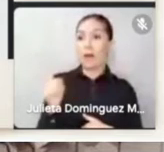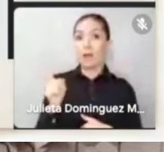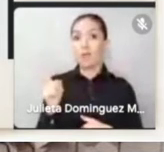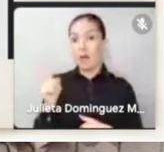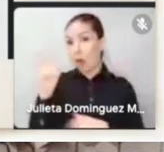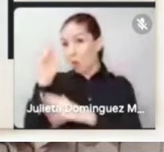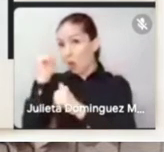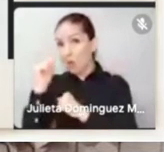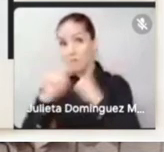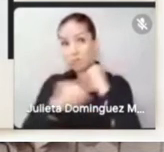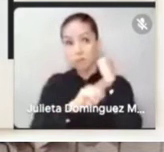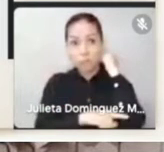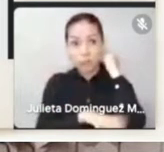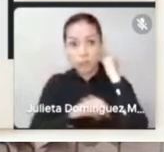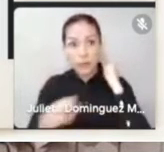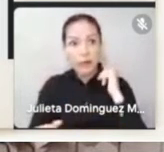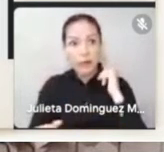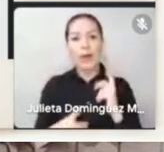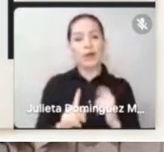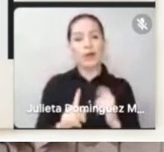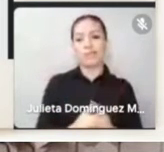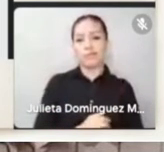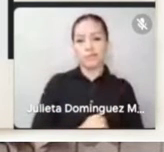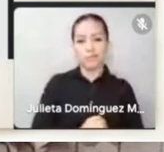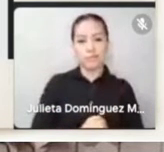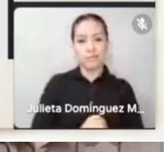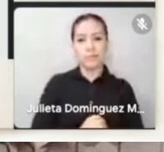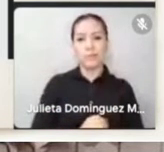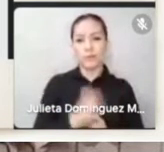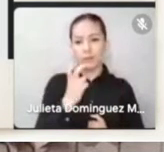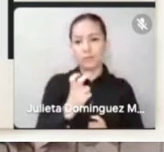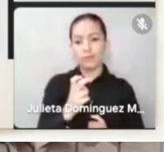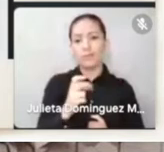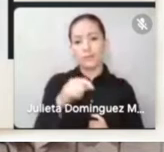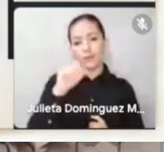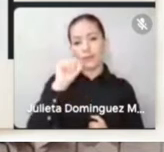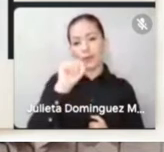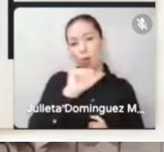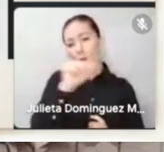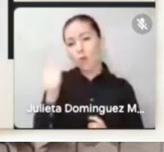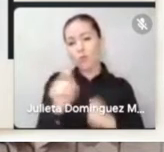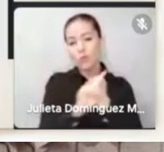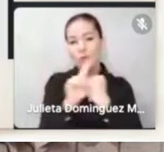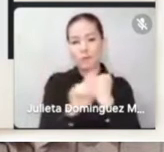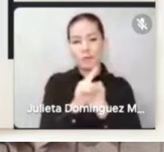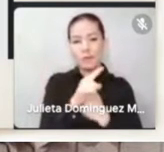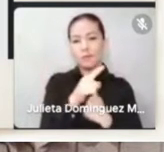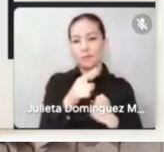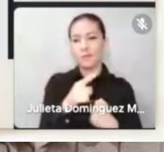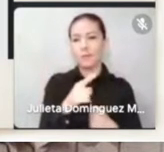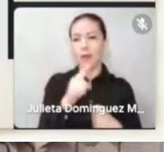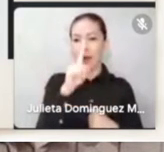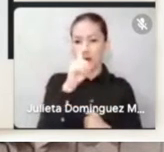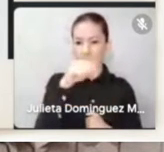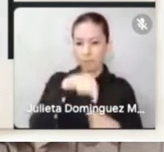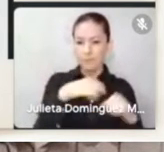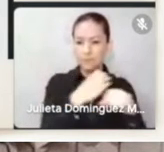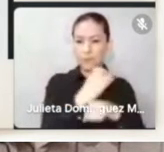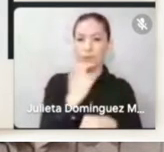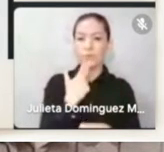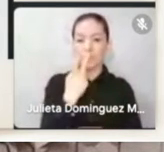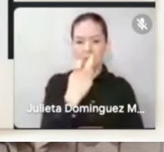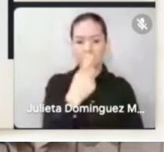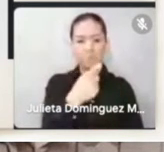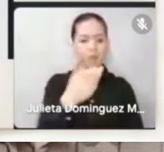parte actora otro tema relacionado con la problemática del agua en el estado, al aducir que el discurso del sacerdote